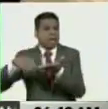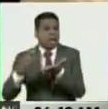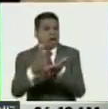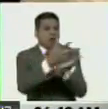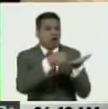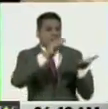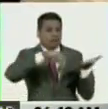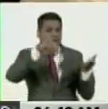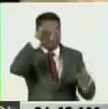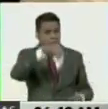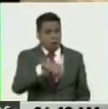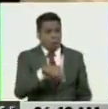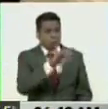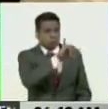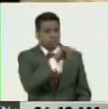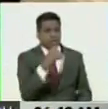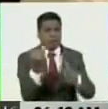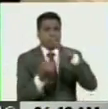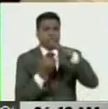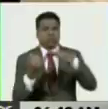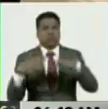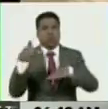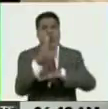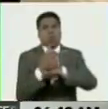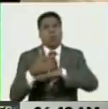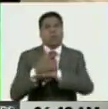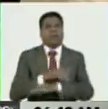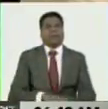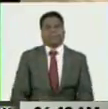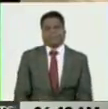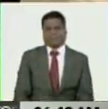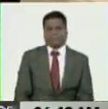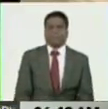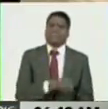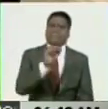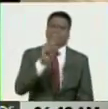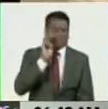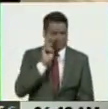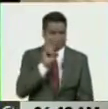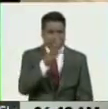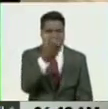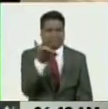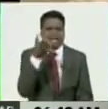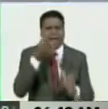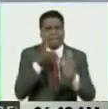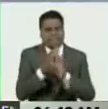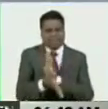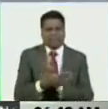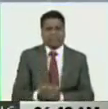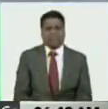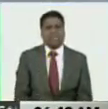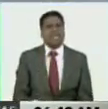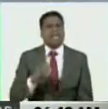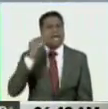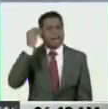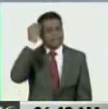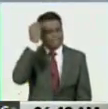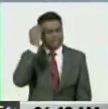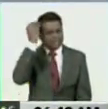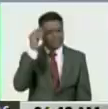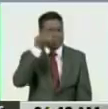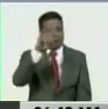valoración que han hecho ustedes como institución del Estado? Sí, mira, fíjate qué sucede. Recordemos